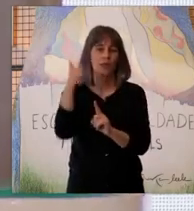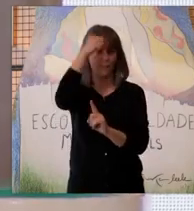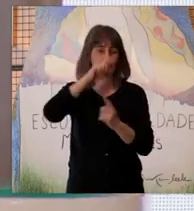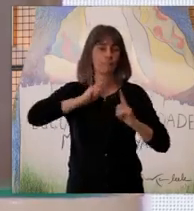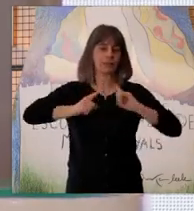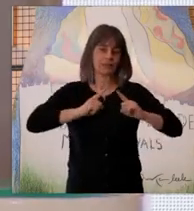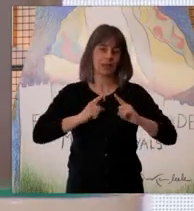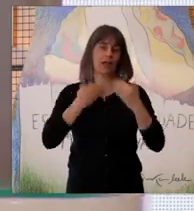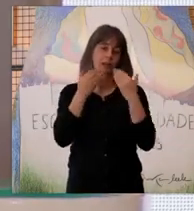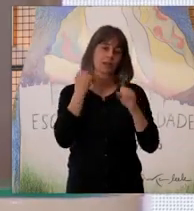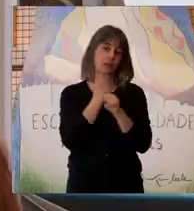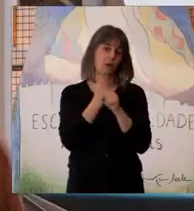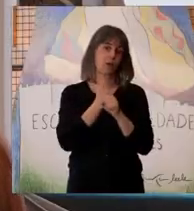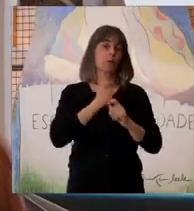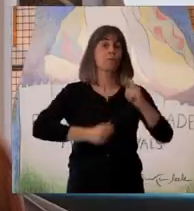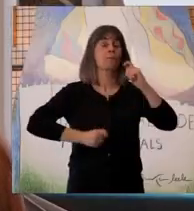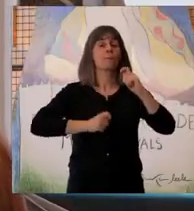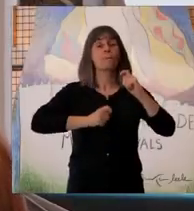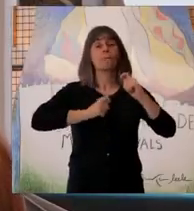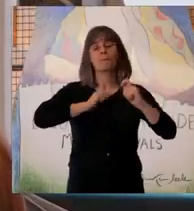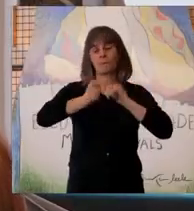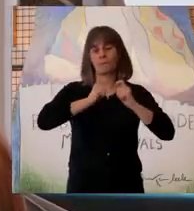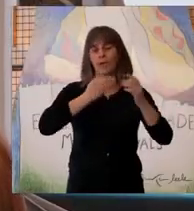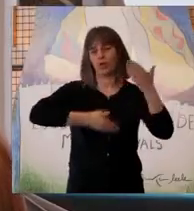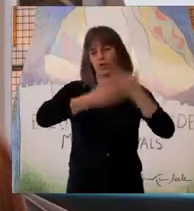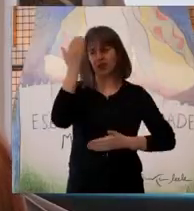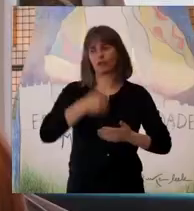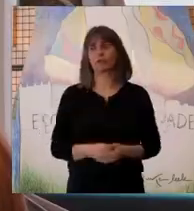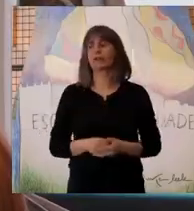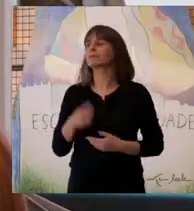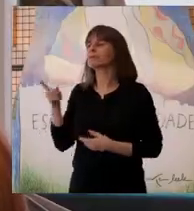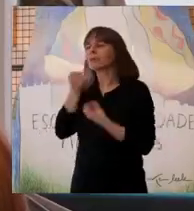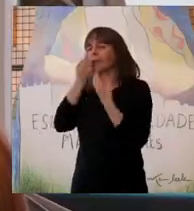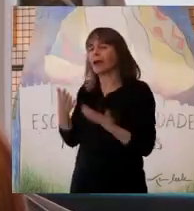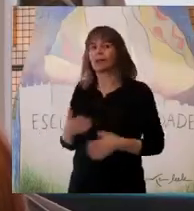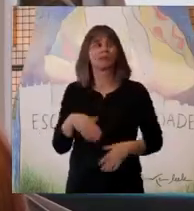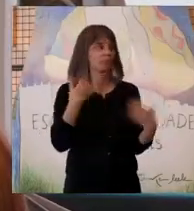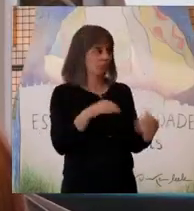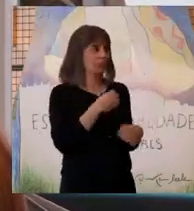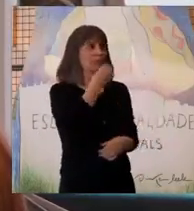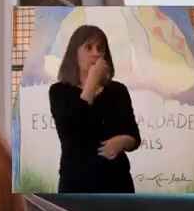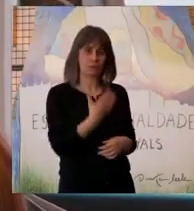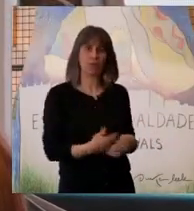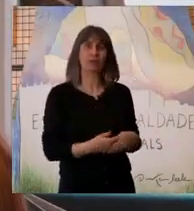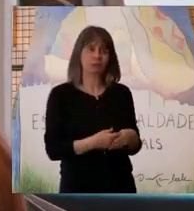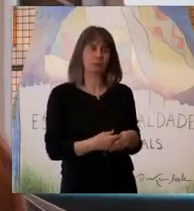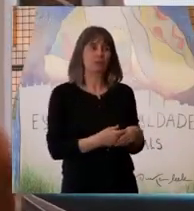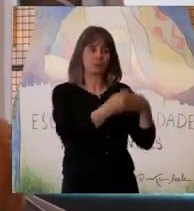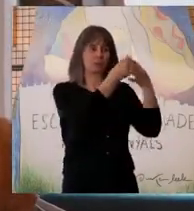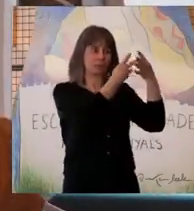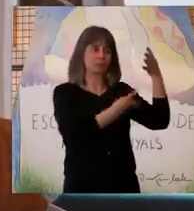del trabajo periodístico Isabel Cómo estás Muy bien has extendido ahí muy bien el CV Yo